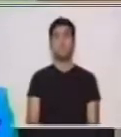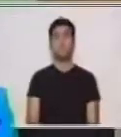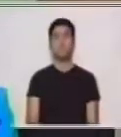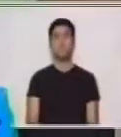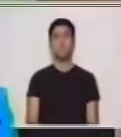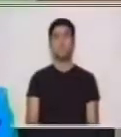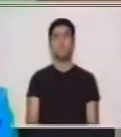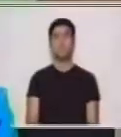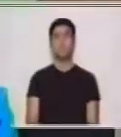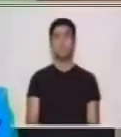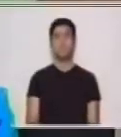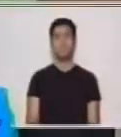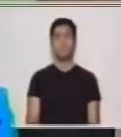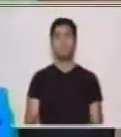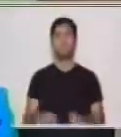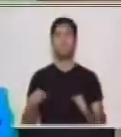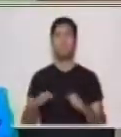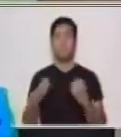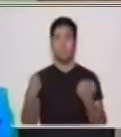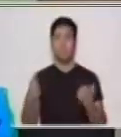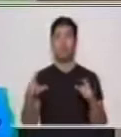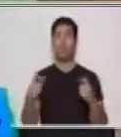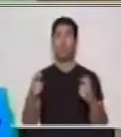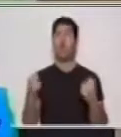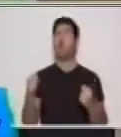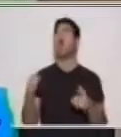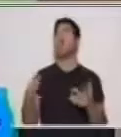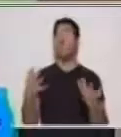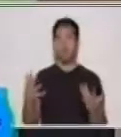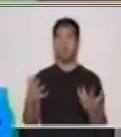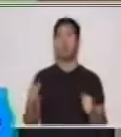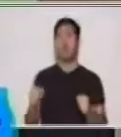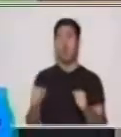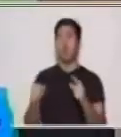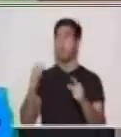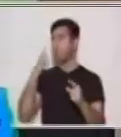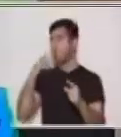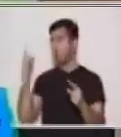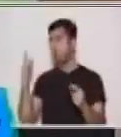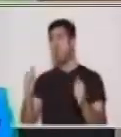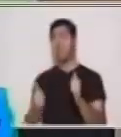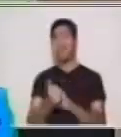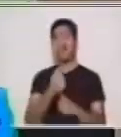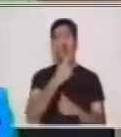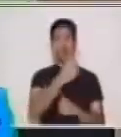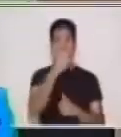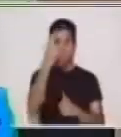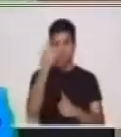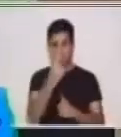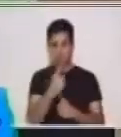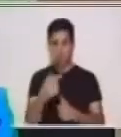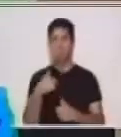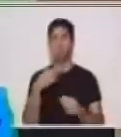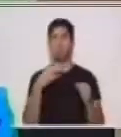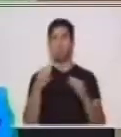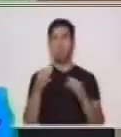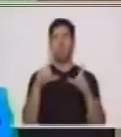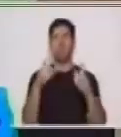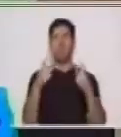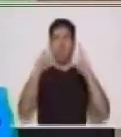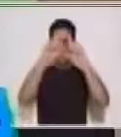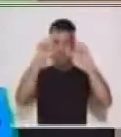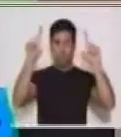Entonces, ¿cómo nos tiene que quedar este orden? Entonces vamos a ir identificando en dónde está cada uno de los rectángulos